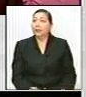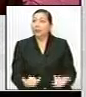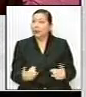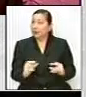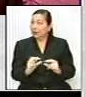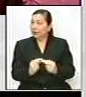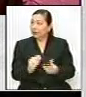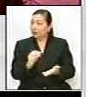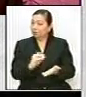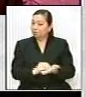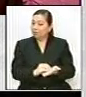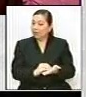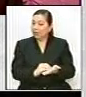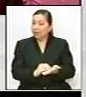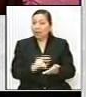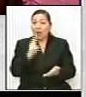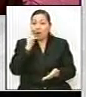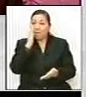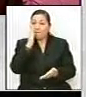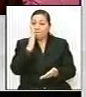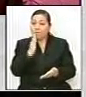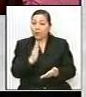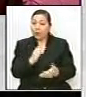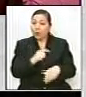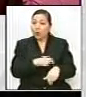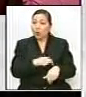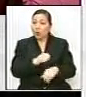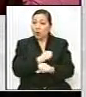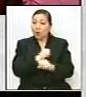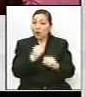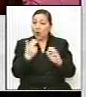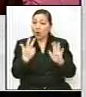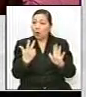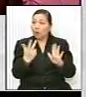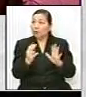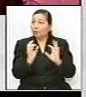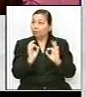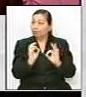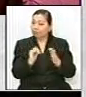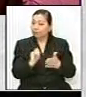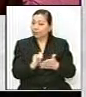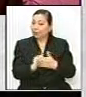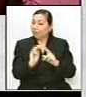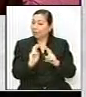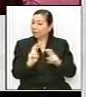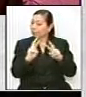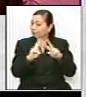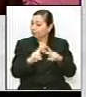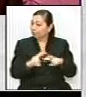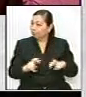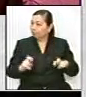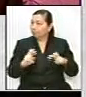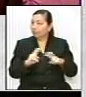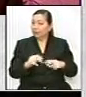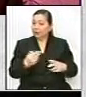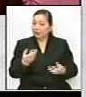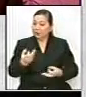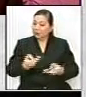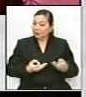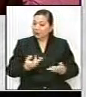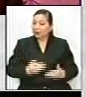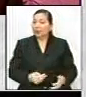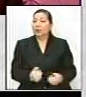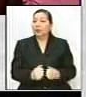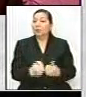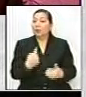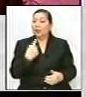sesionar además los viernes a partir de las 8 de la mañana de manera extraordinaria para ver la investigación sobre presuntas irregularidades,